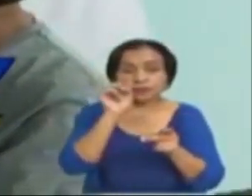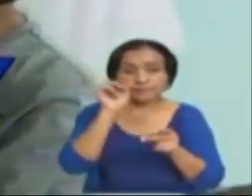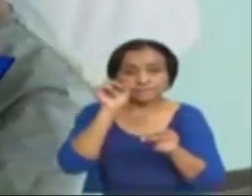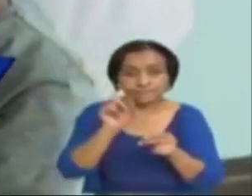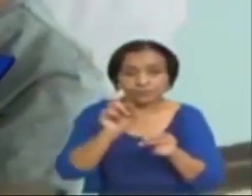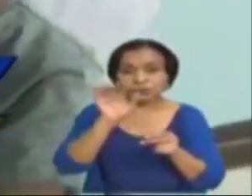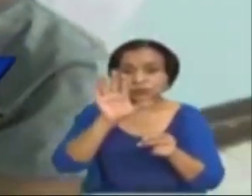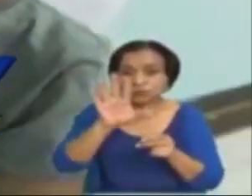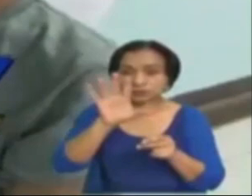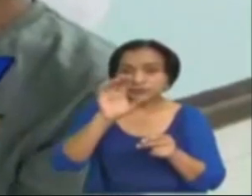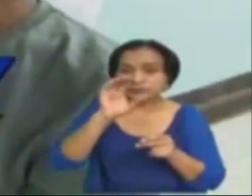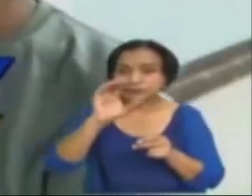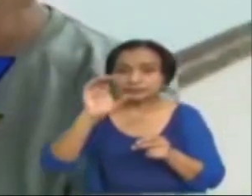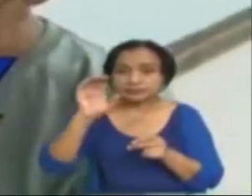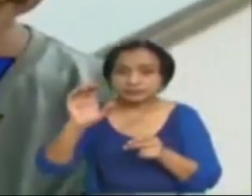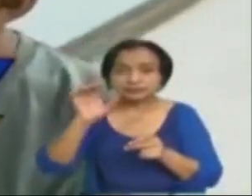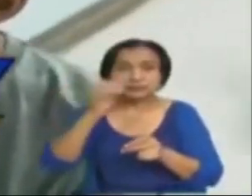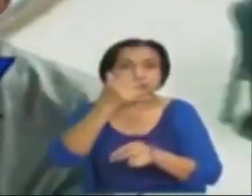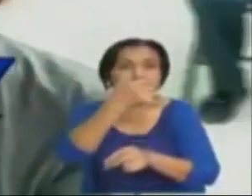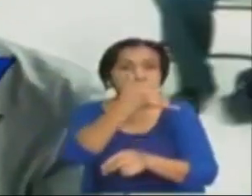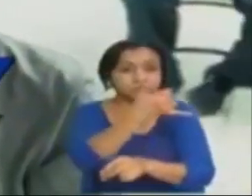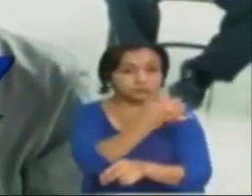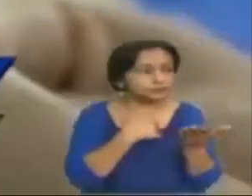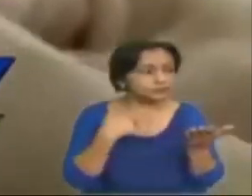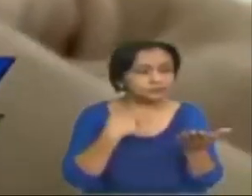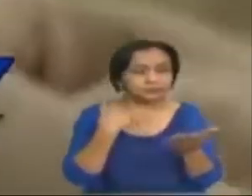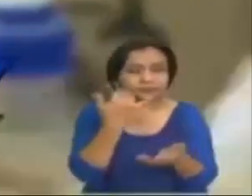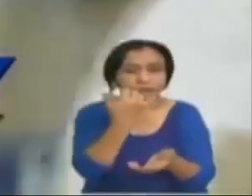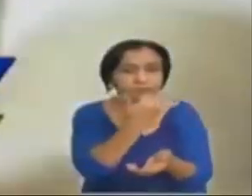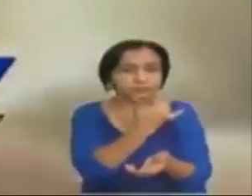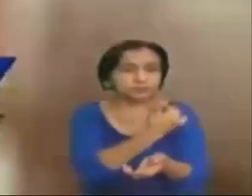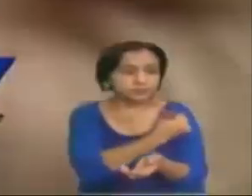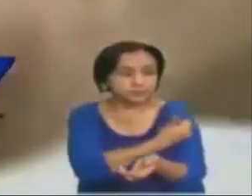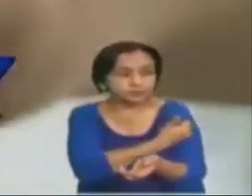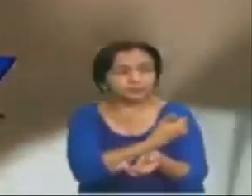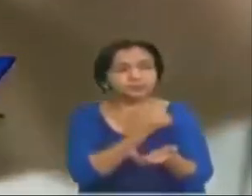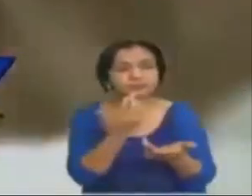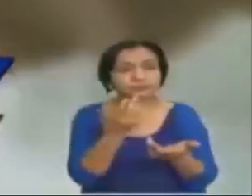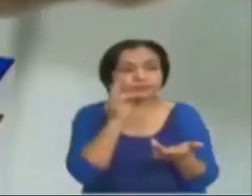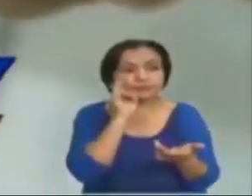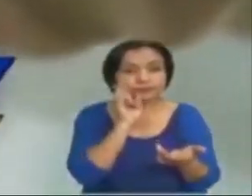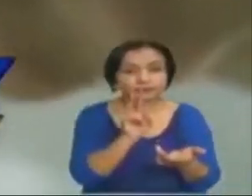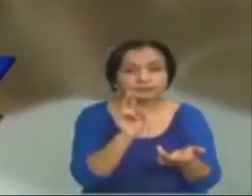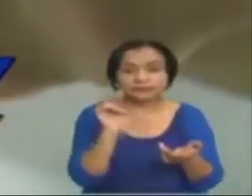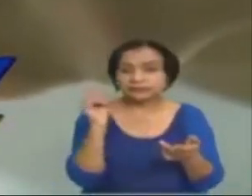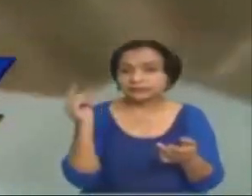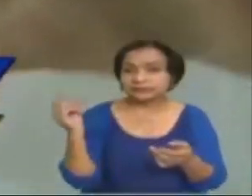desarrollada en todo el país. Para Noticias 12, Gabriela Solórzano.